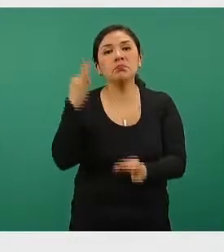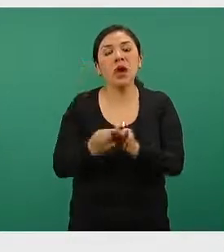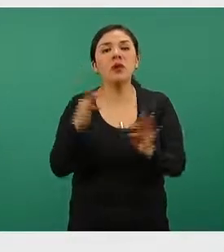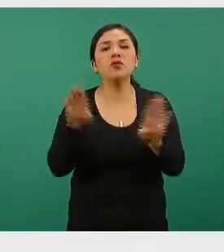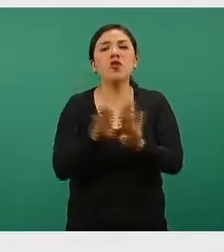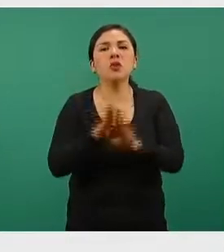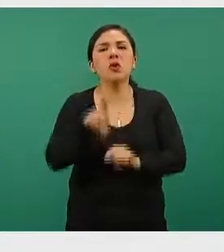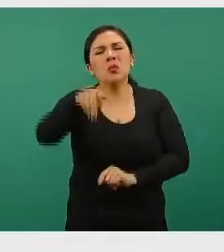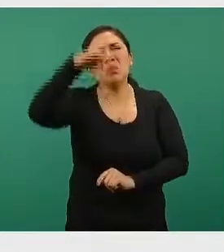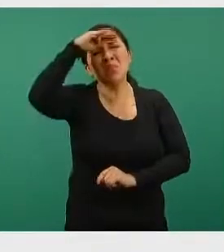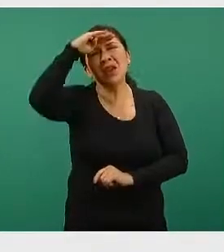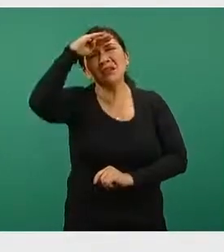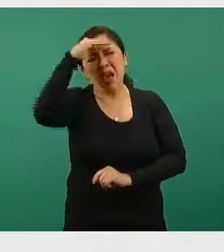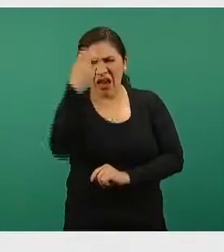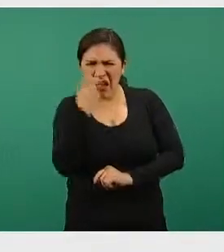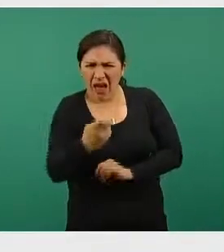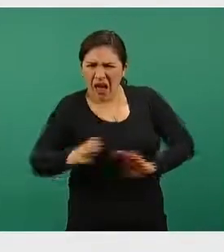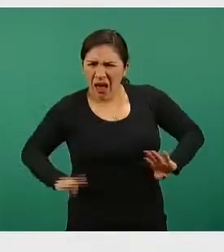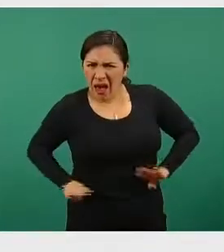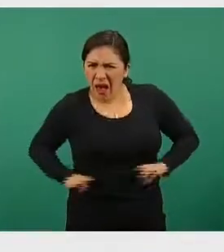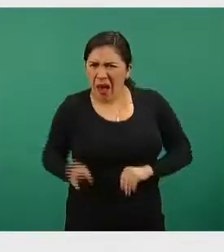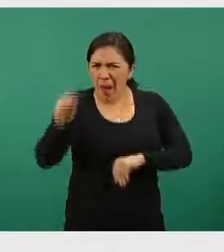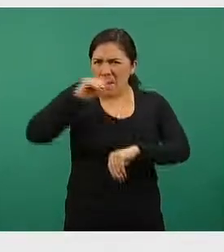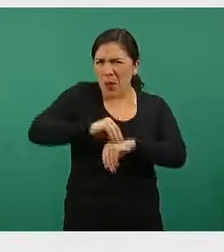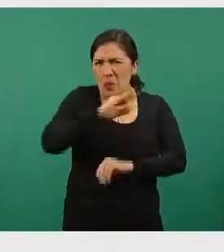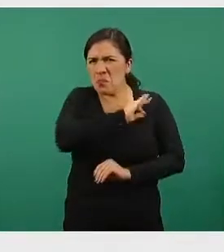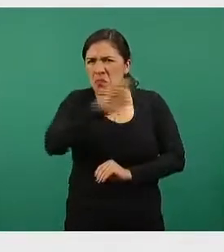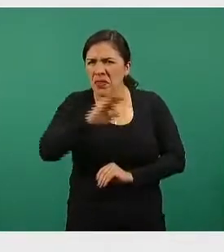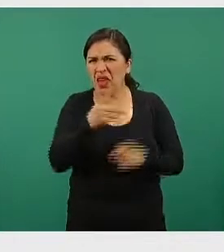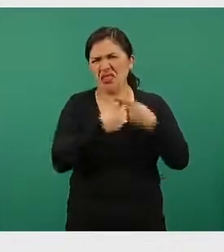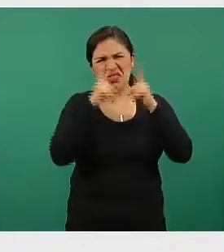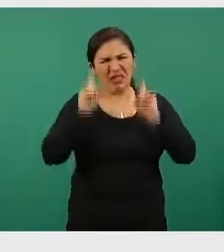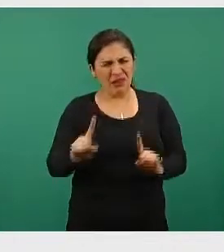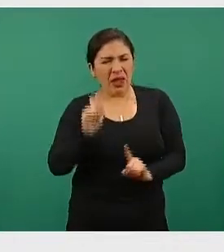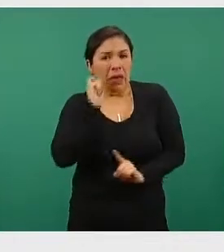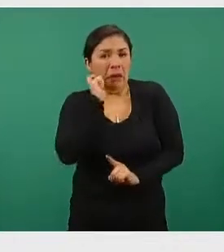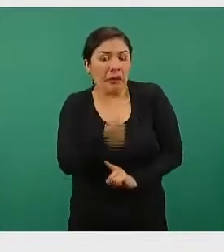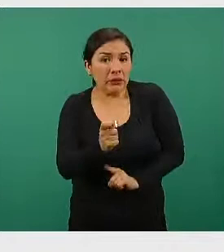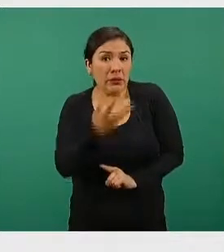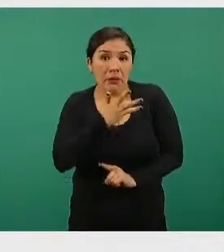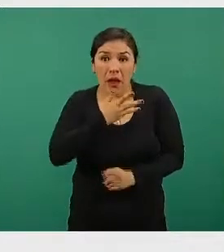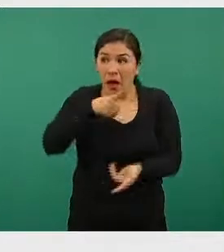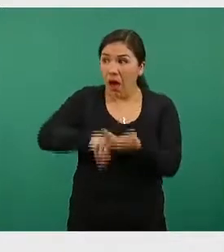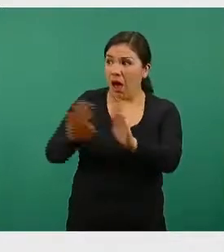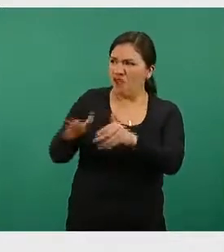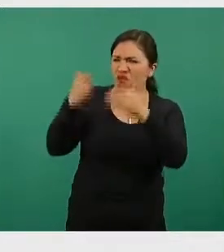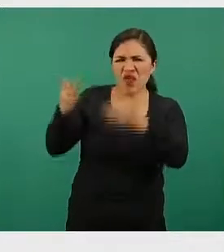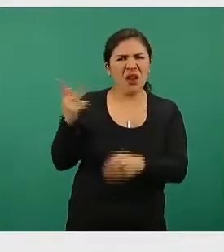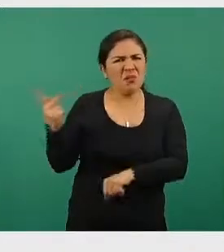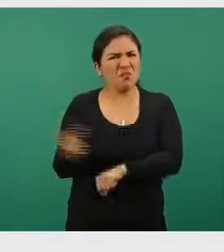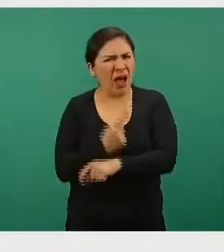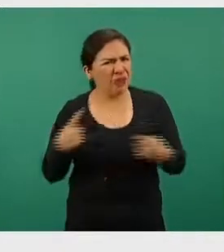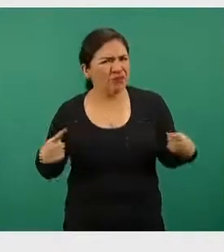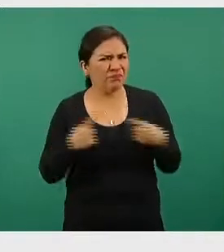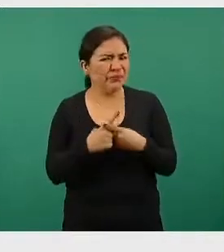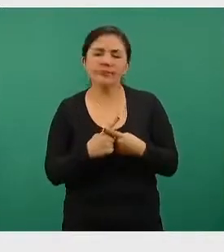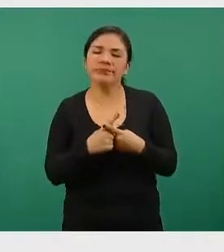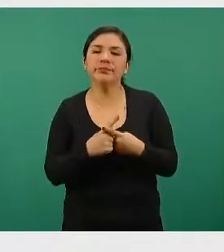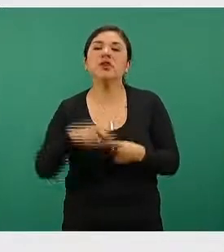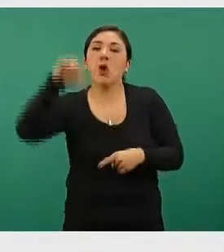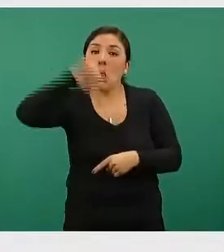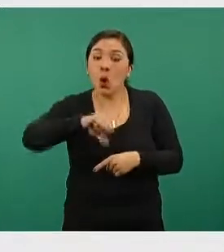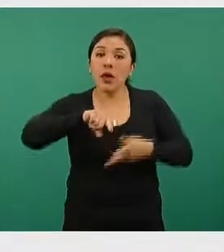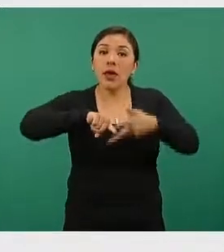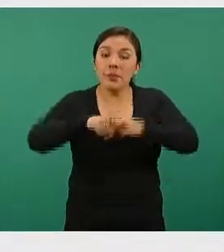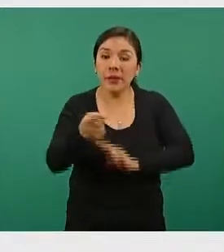hacernos pensar que el comportamiento pudiera ser diferente de lo que realmente está ocurriendo. Entonces, pero sí abrimos el día de hoy,